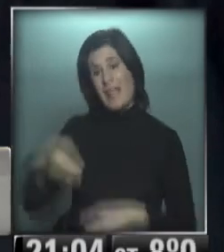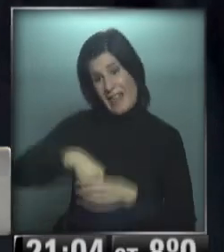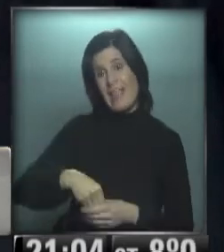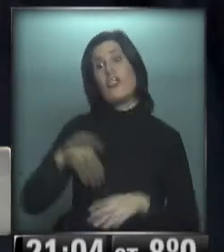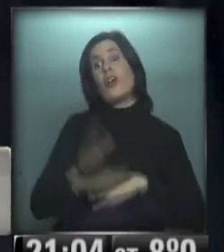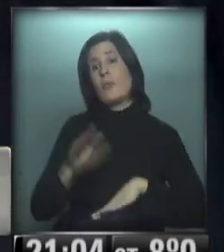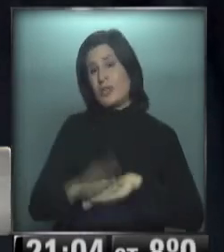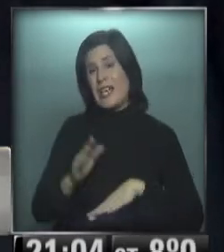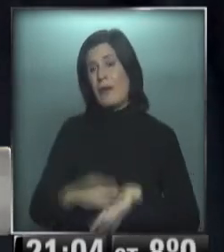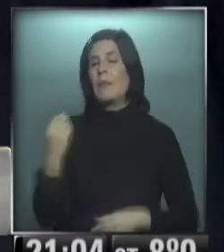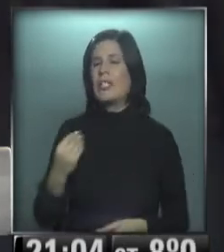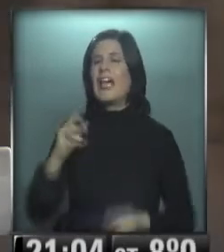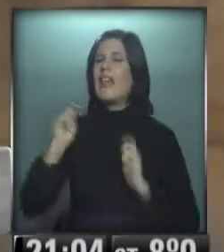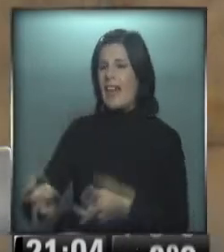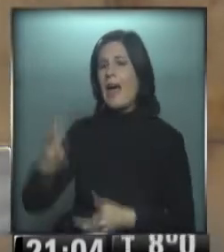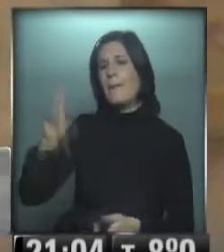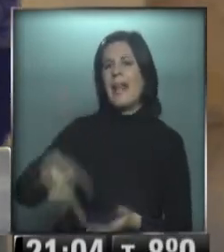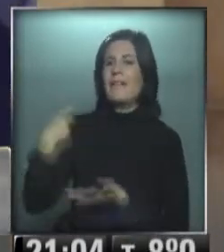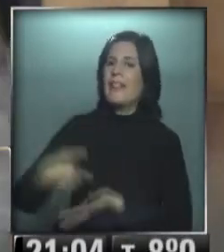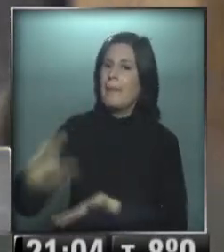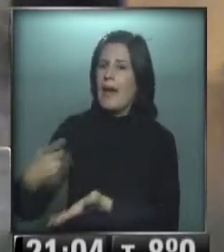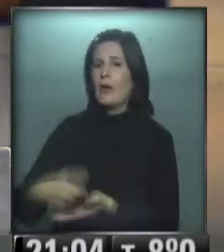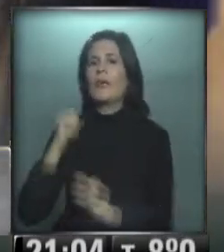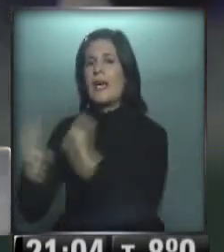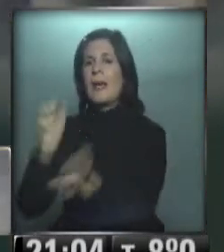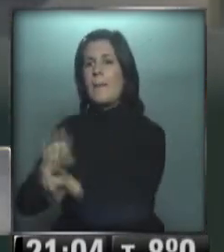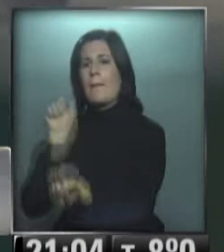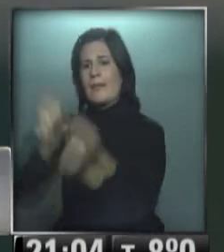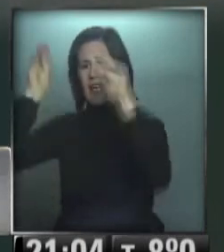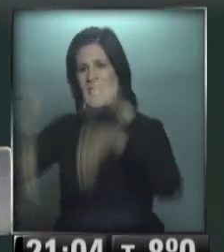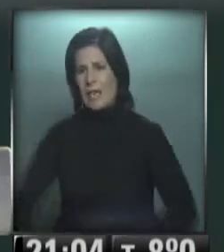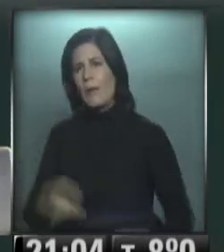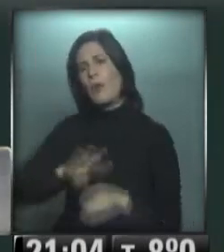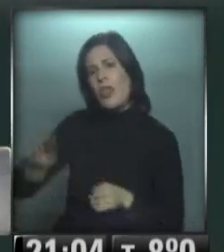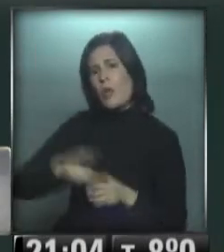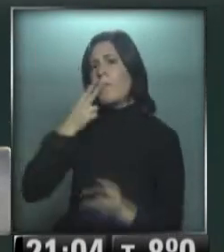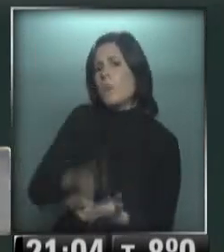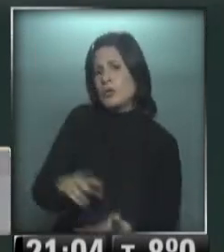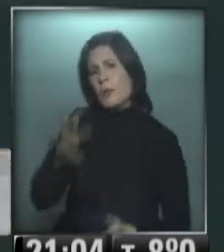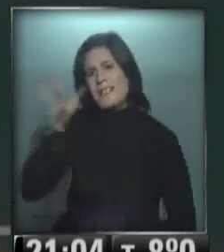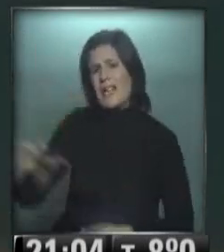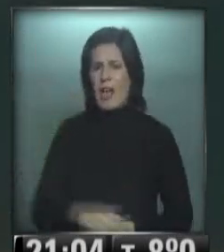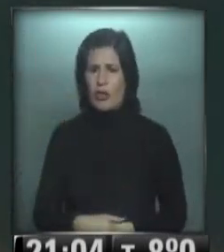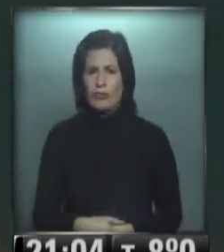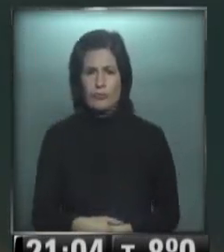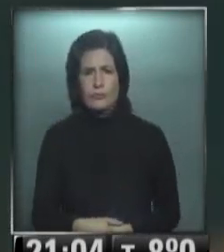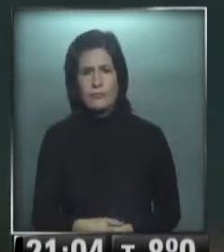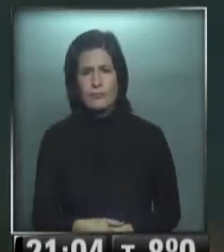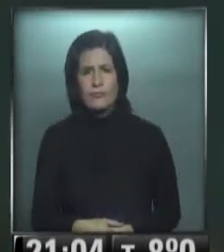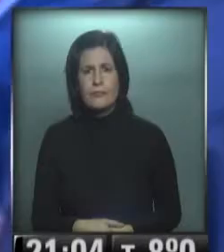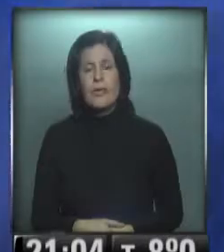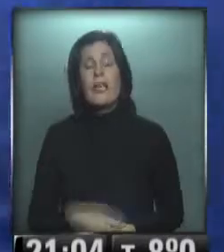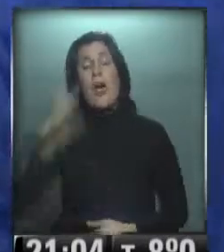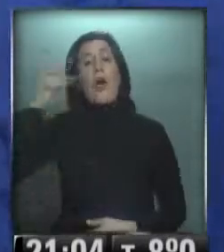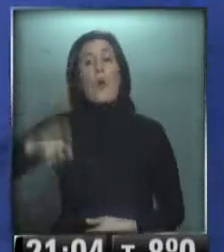de pagos para levantar la quiebra de la imprenta en ese momento acosada por deudas fiscales el hijo les